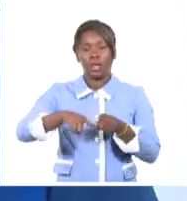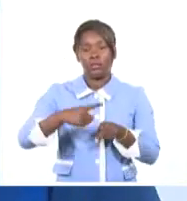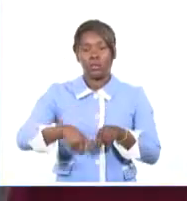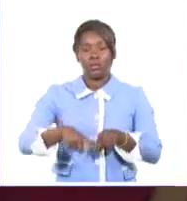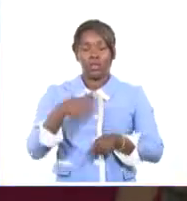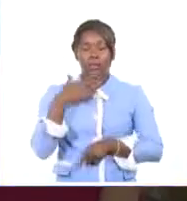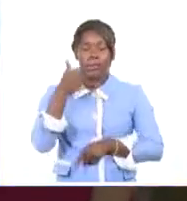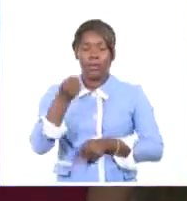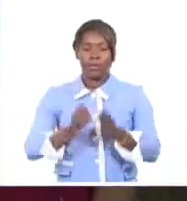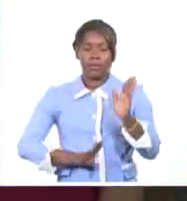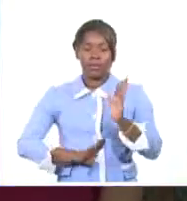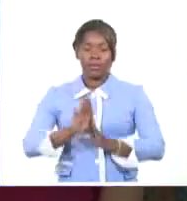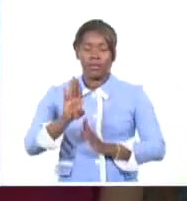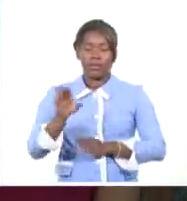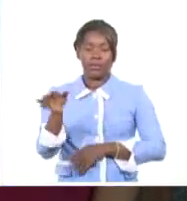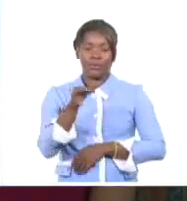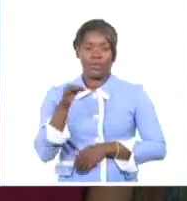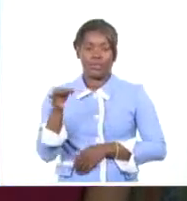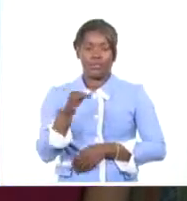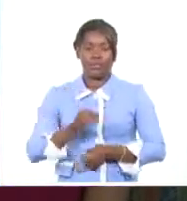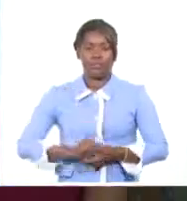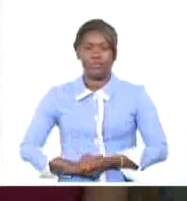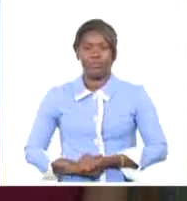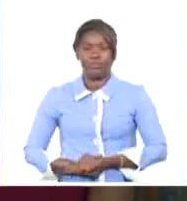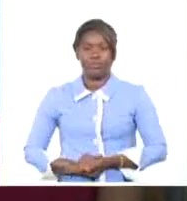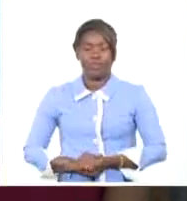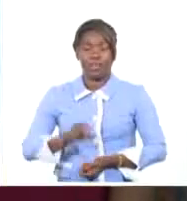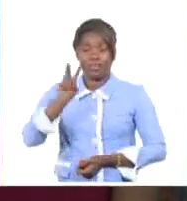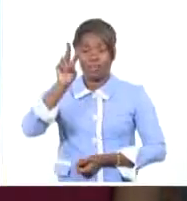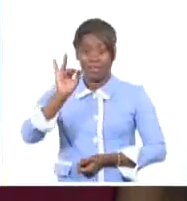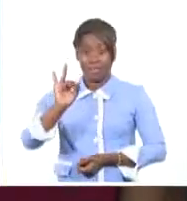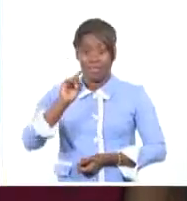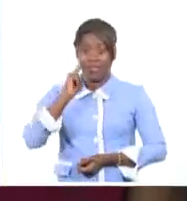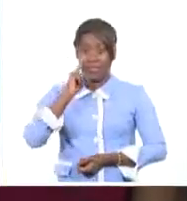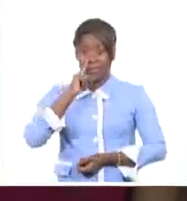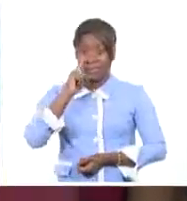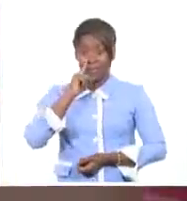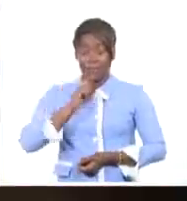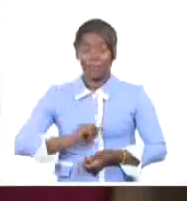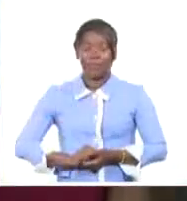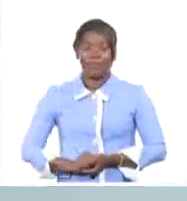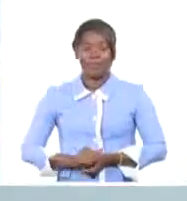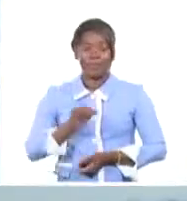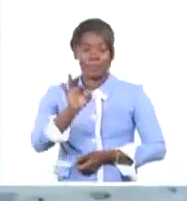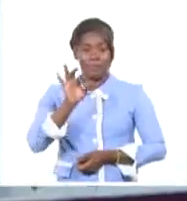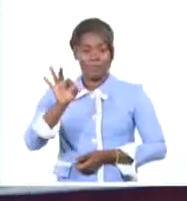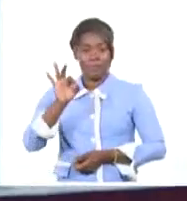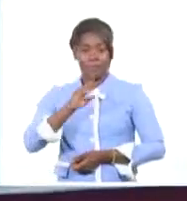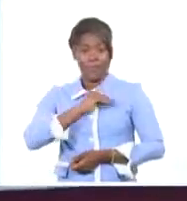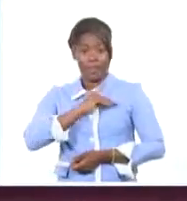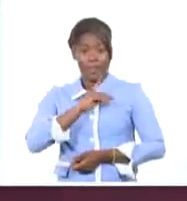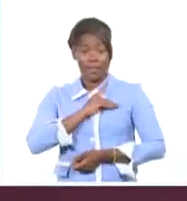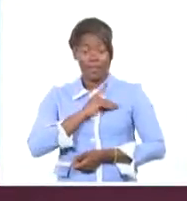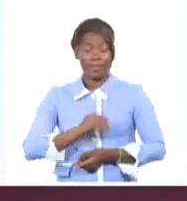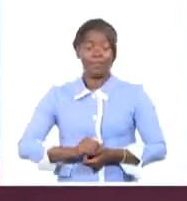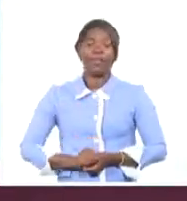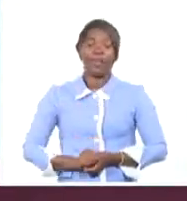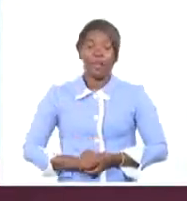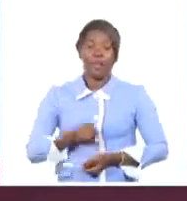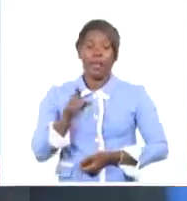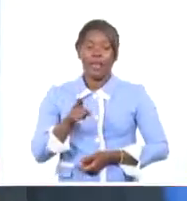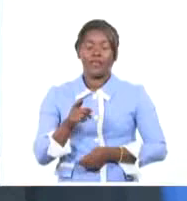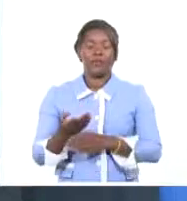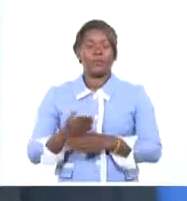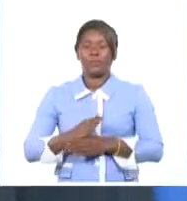nuestros municipios. Este 27 de noviembre las elecciones de delegados a las asambleas municipales del Poder Popular reafirman el